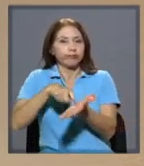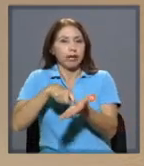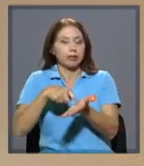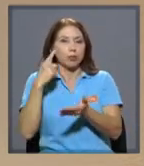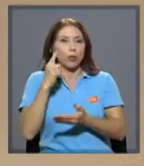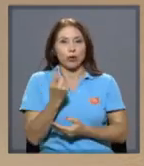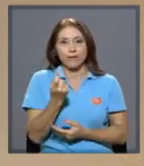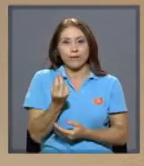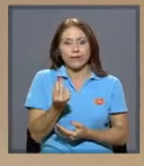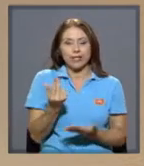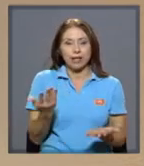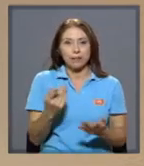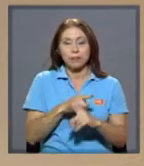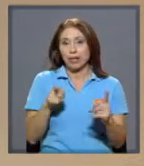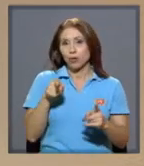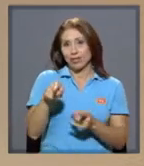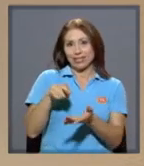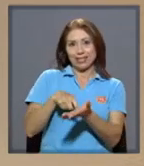el tema.